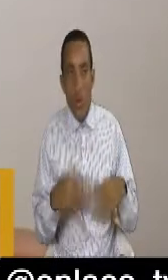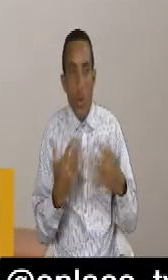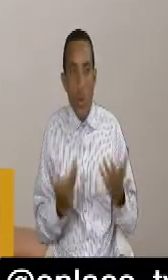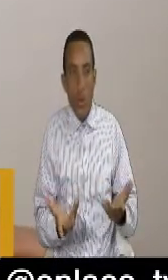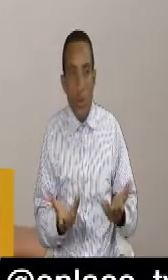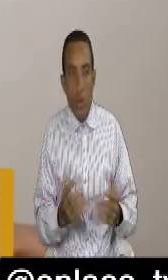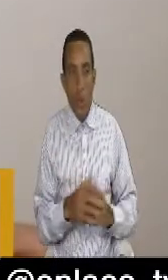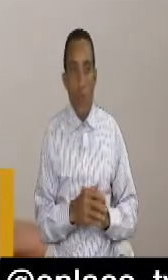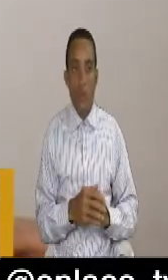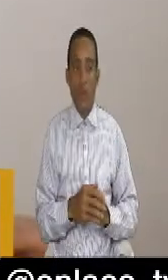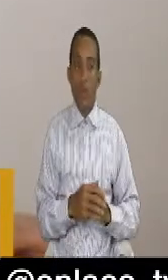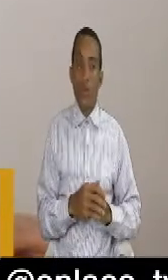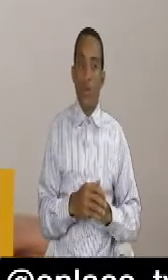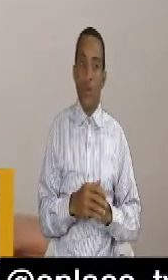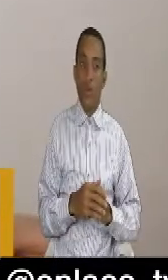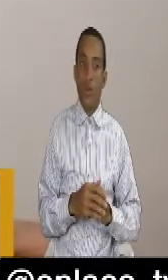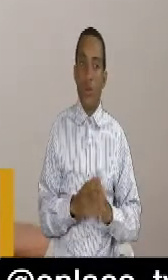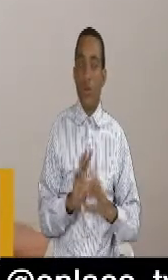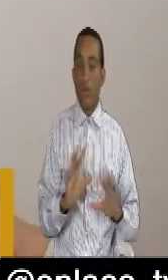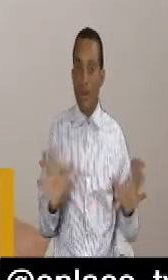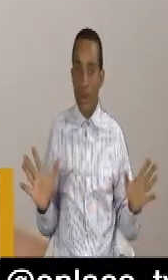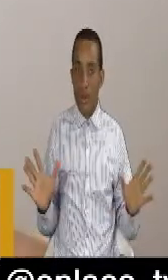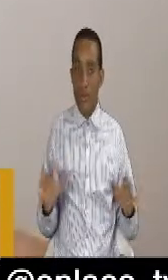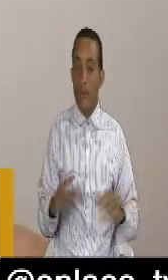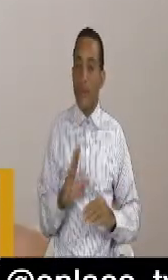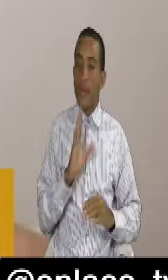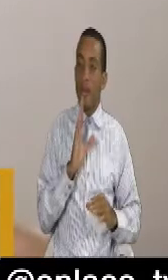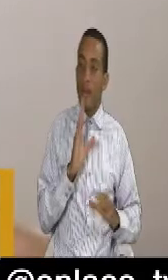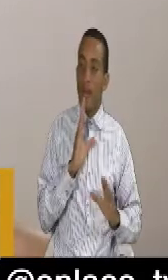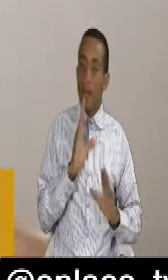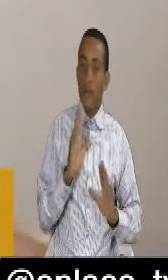en su momento, pero esto lo determina básicamente